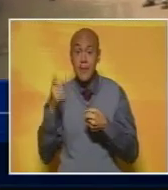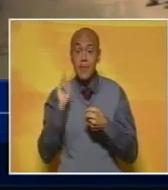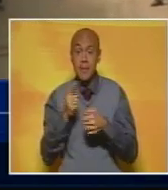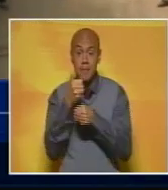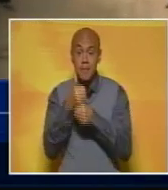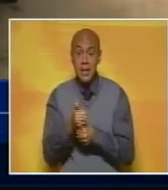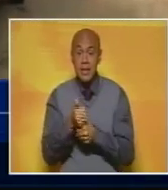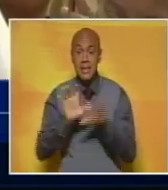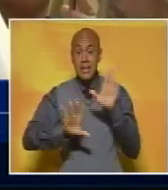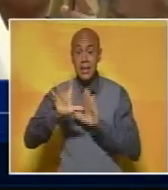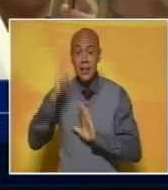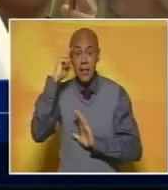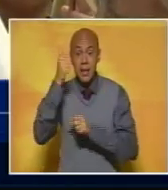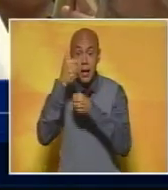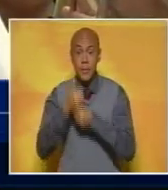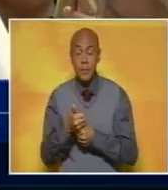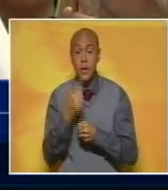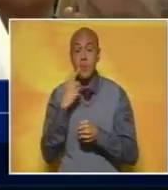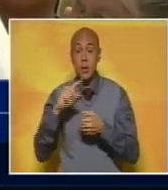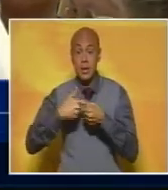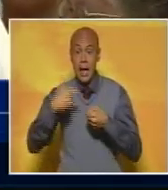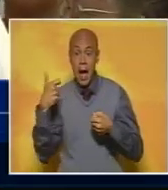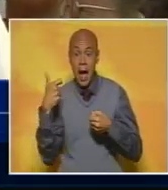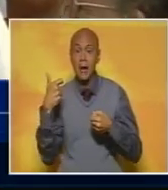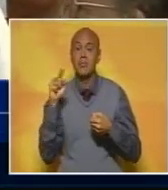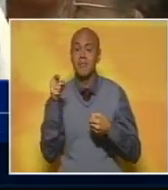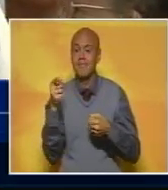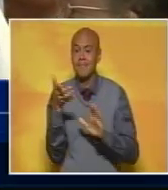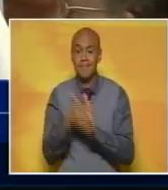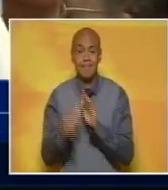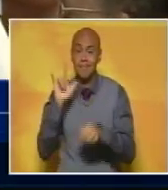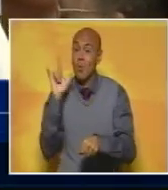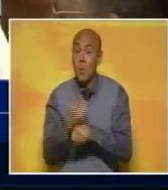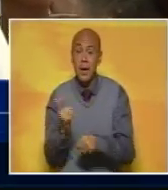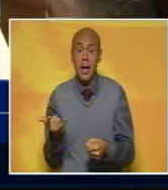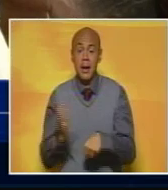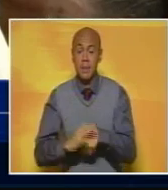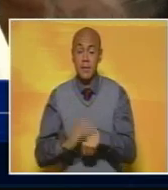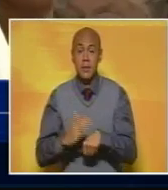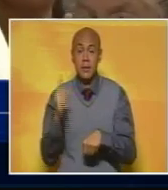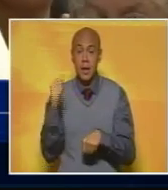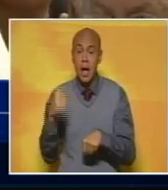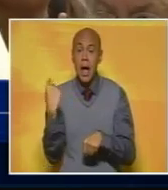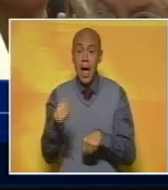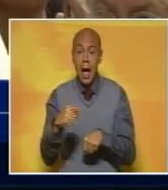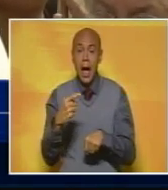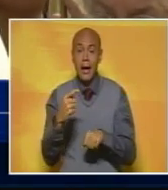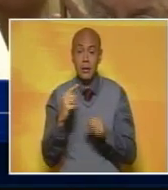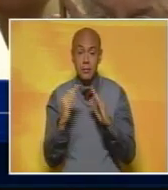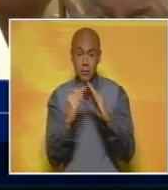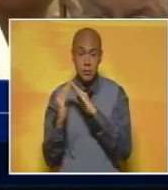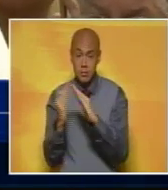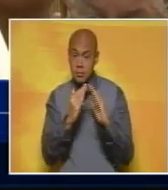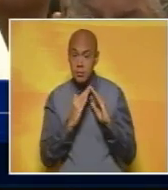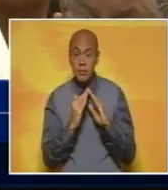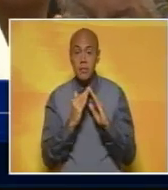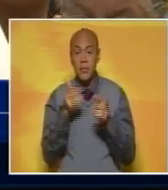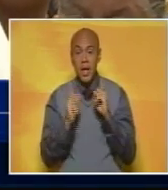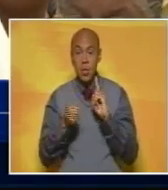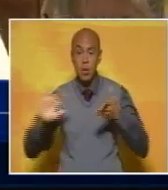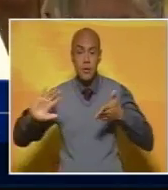hasta 15 días. El gas doméstico no llega. Todos los estantes que antes estaban en la parroquia Vista del Sol